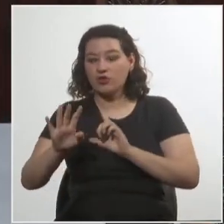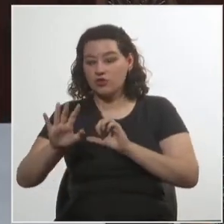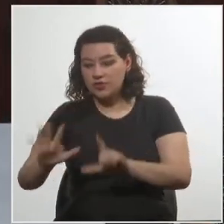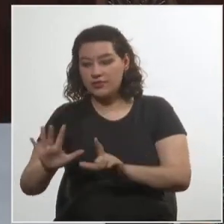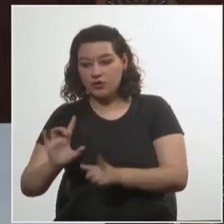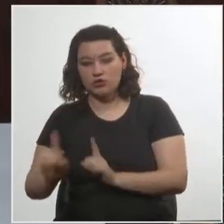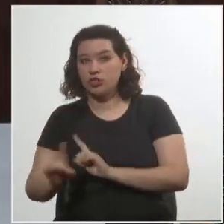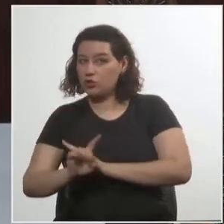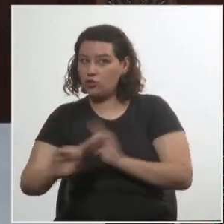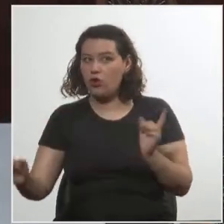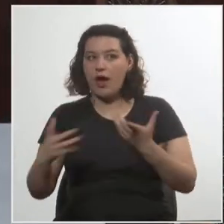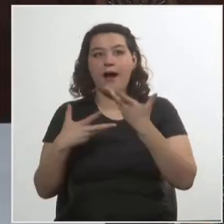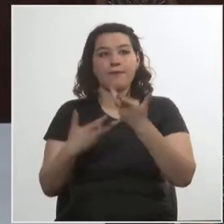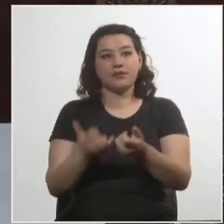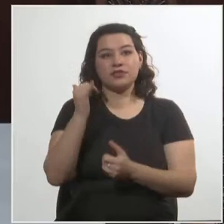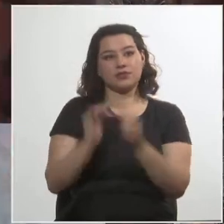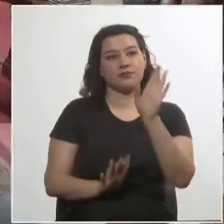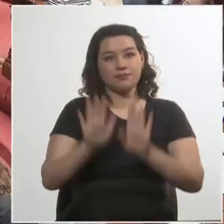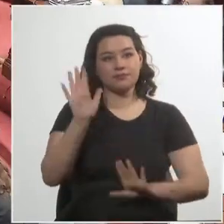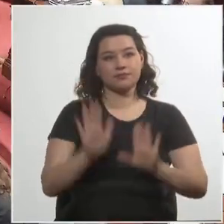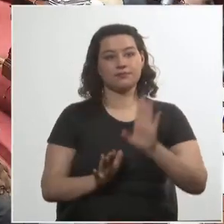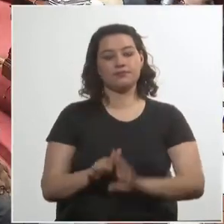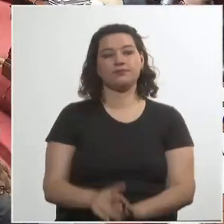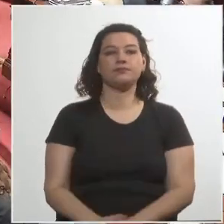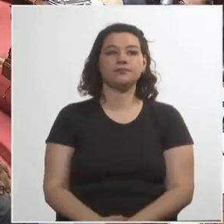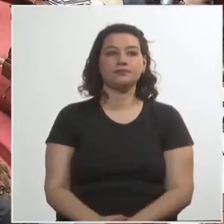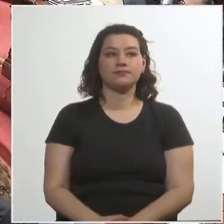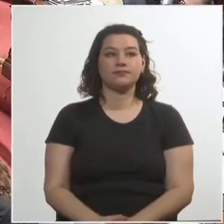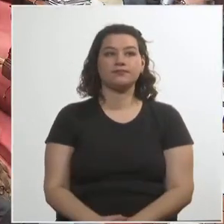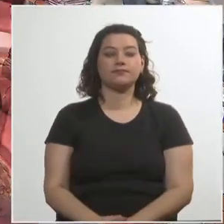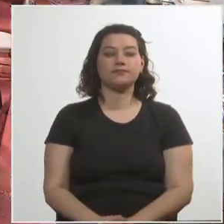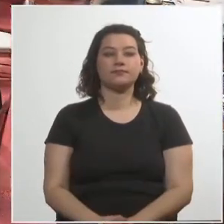y once por la afirmativa sírvanse en expresar